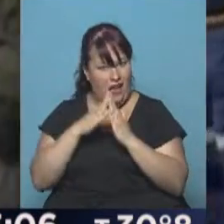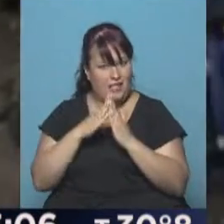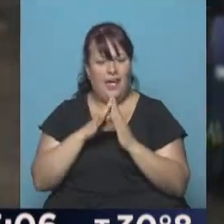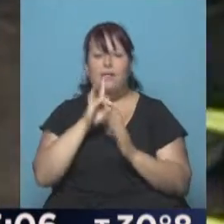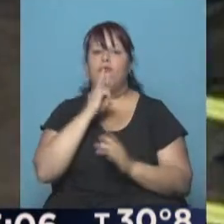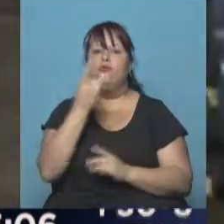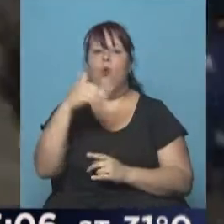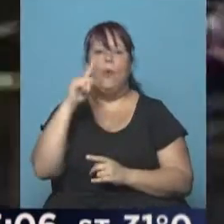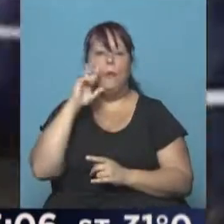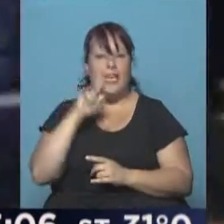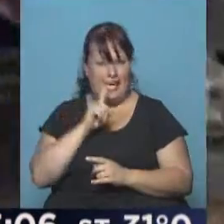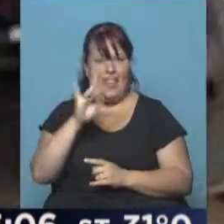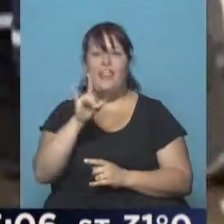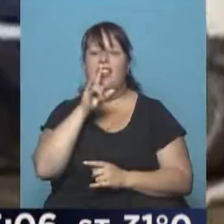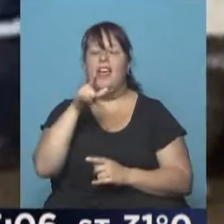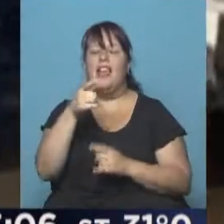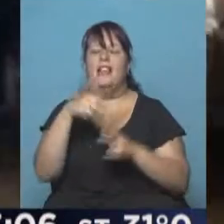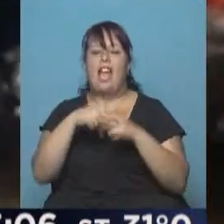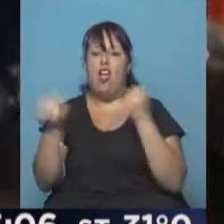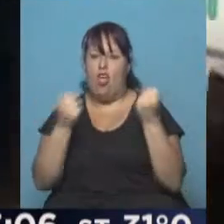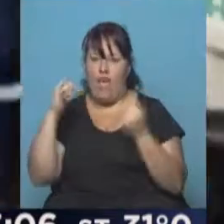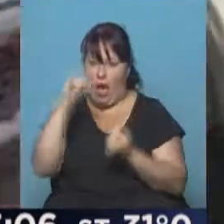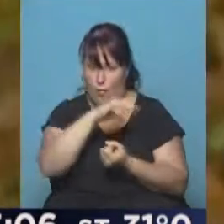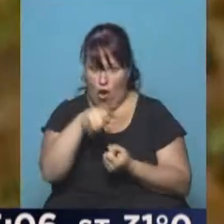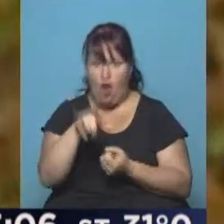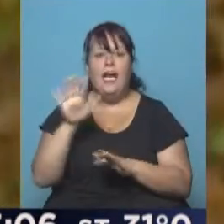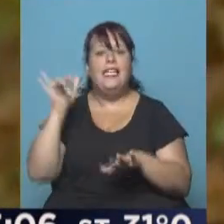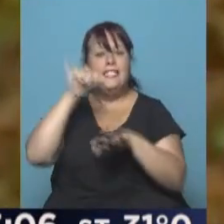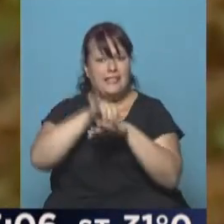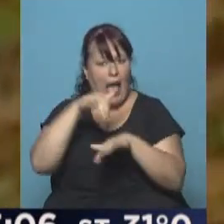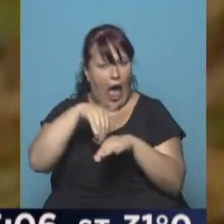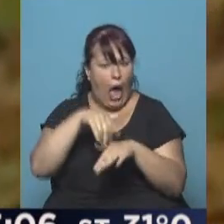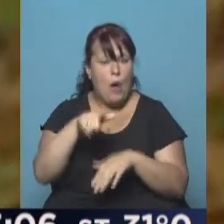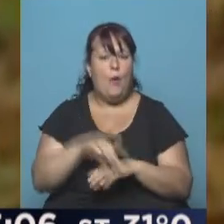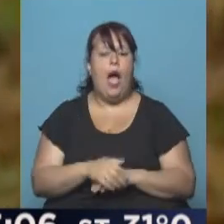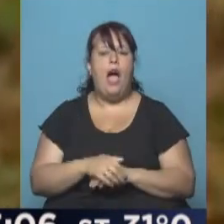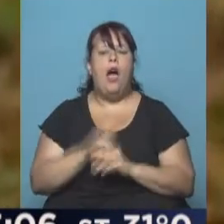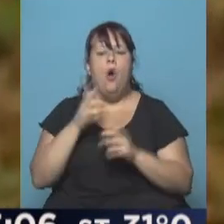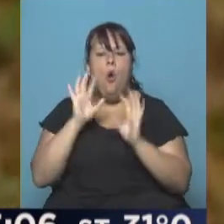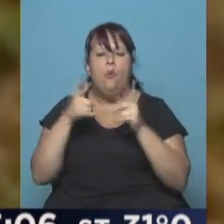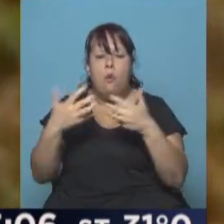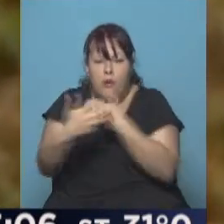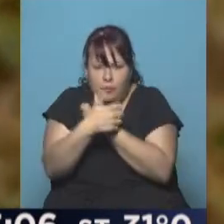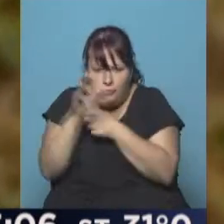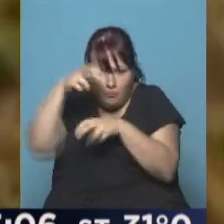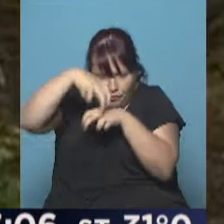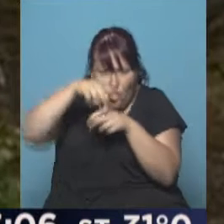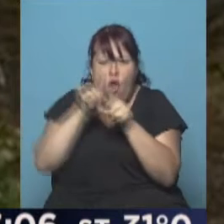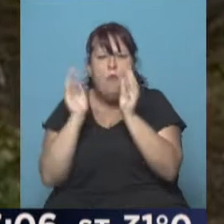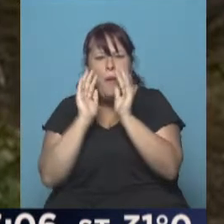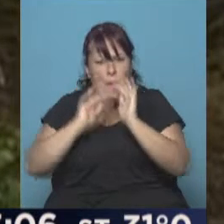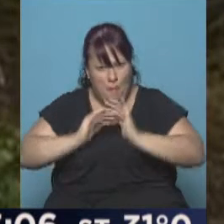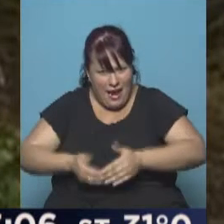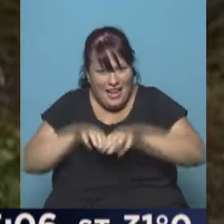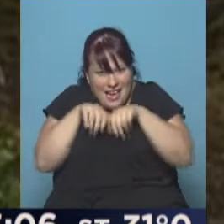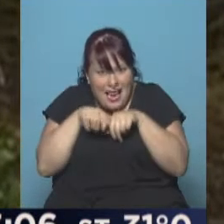Tumiri, claro. Sí, el técnico aéreo. Él se encontraba en la aeronave, se puso en posición fetal intentando